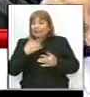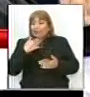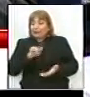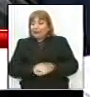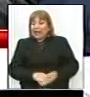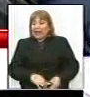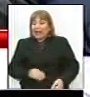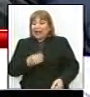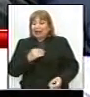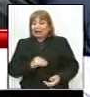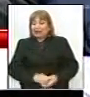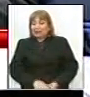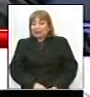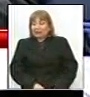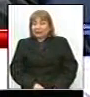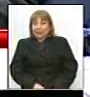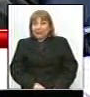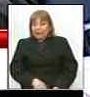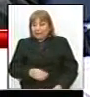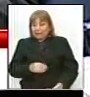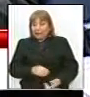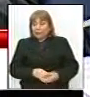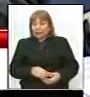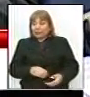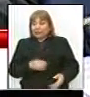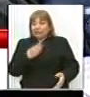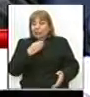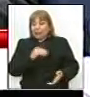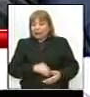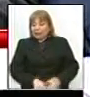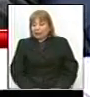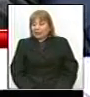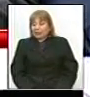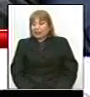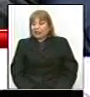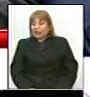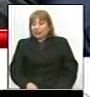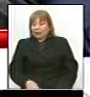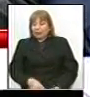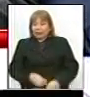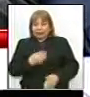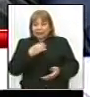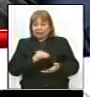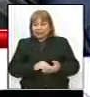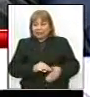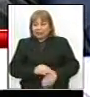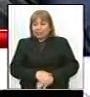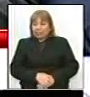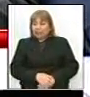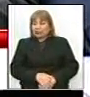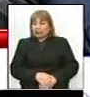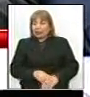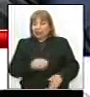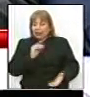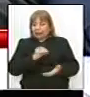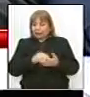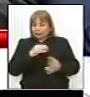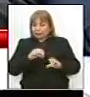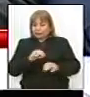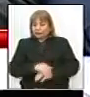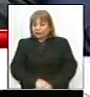considero de que tendría que ser echada para que vuelva la subcomisión o buscar un instrumento para que esto pueda pasar al pleno pero de ninguna manera